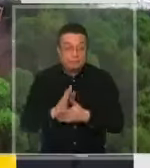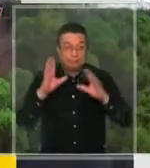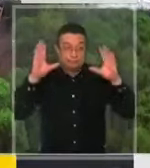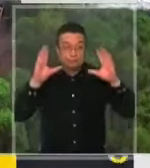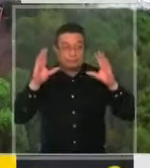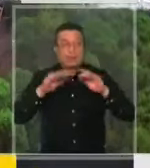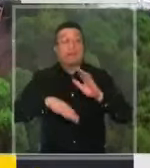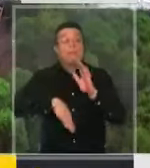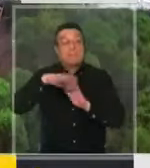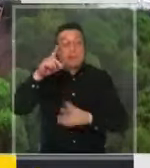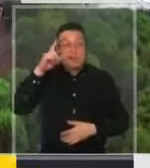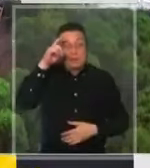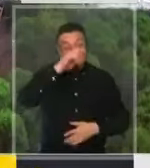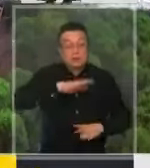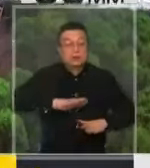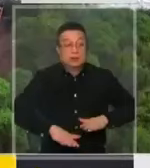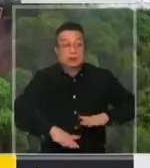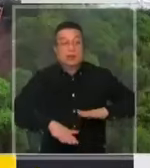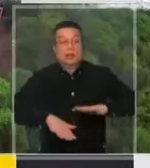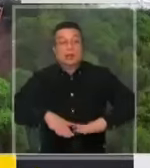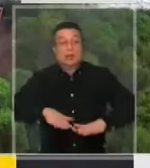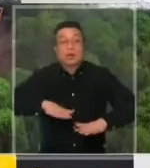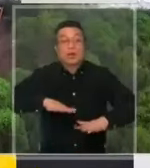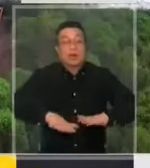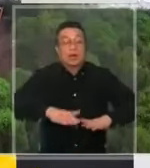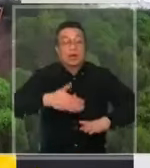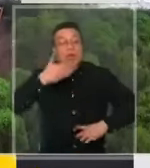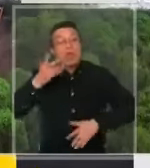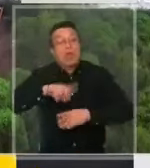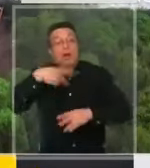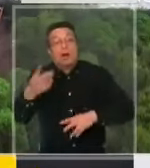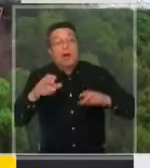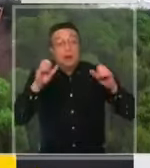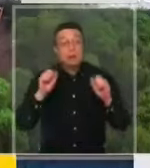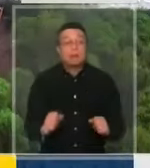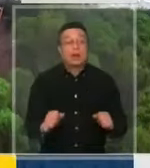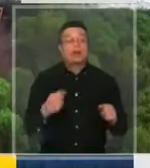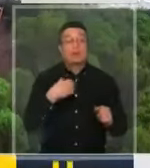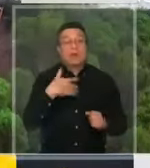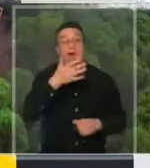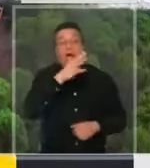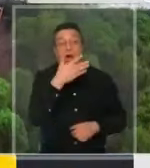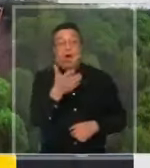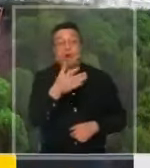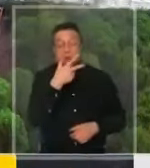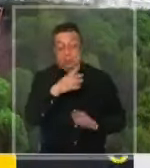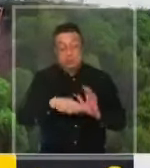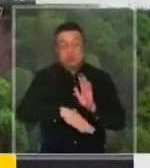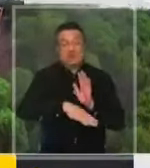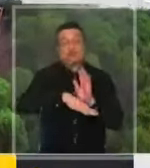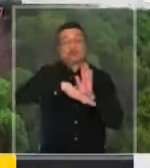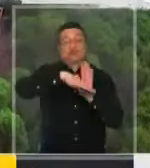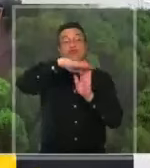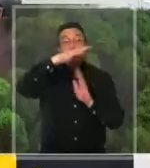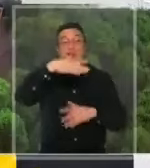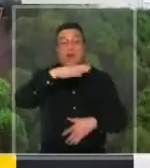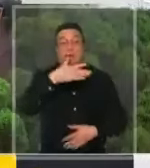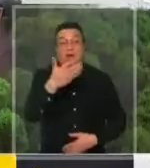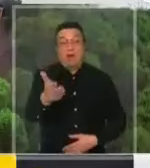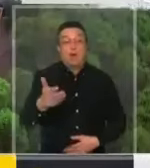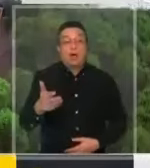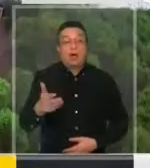hace más complejo pisar acá en este lugar, alguien puede tener un accidente por el agua, mira el nivel de agua que está, que se ve acá.